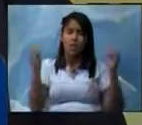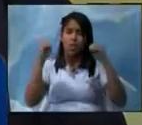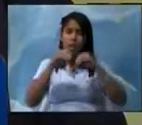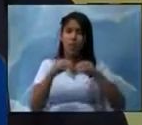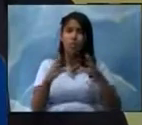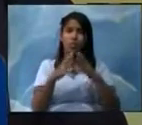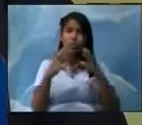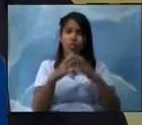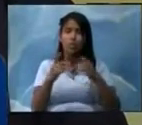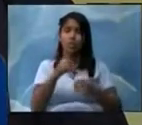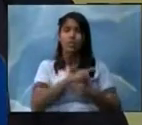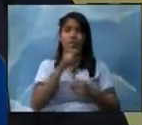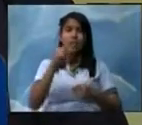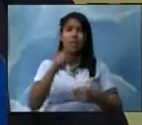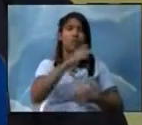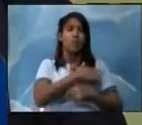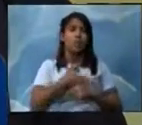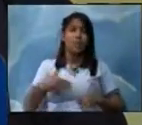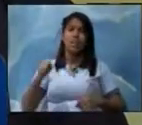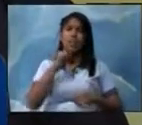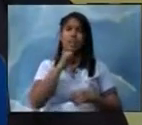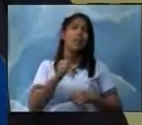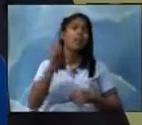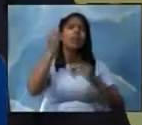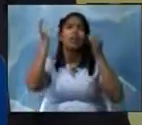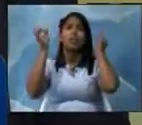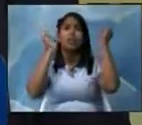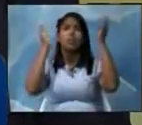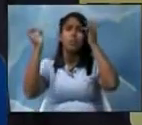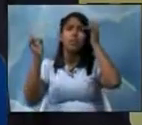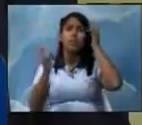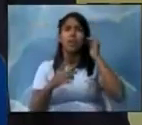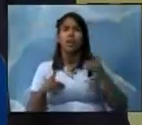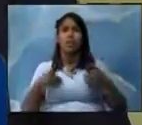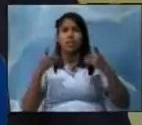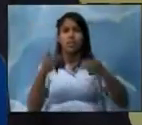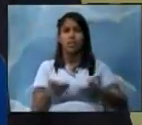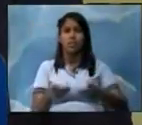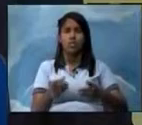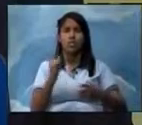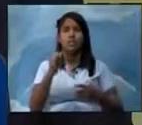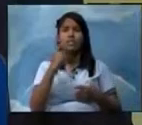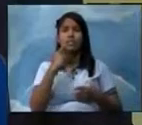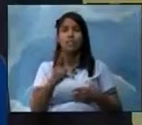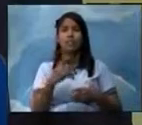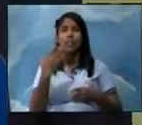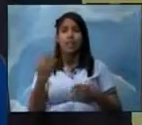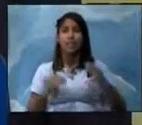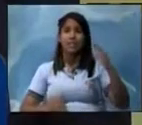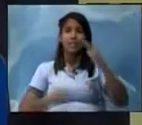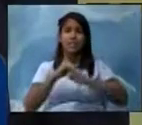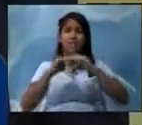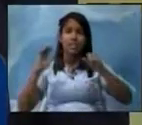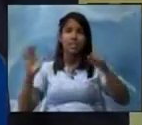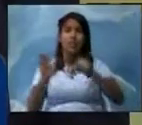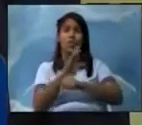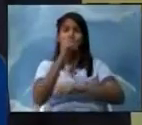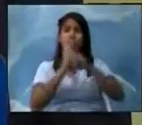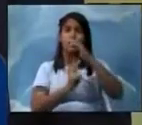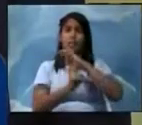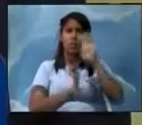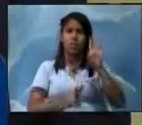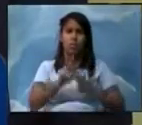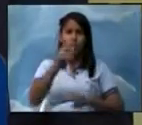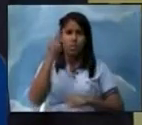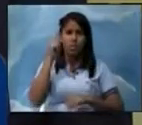conclusión de que estos querían era dilatar el el la decisión y dice que se llenó el versículo 12